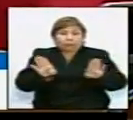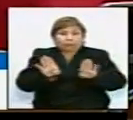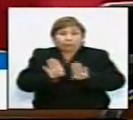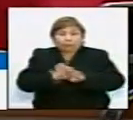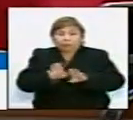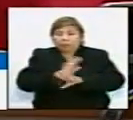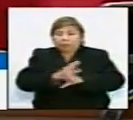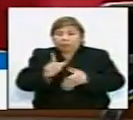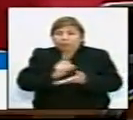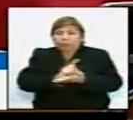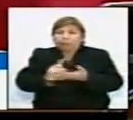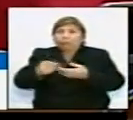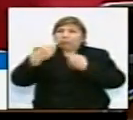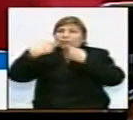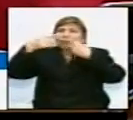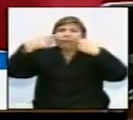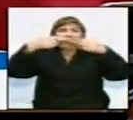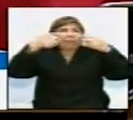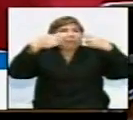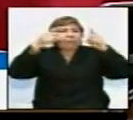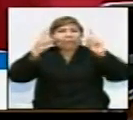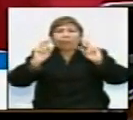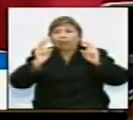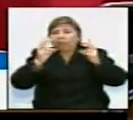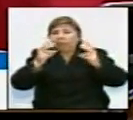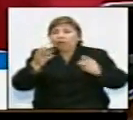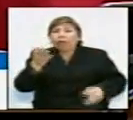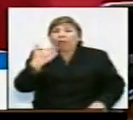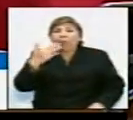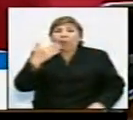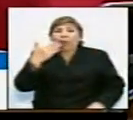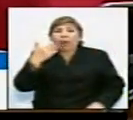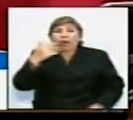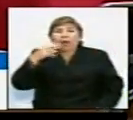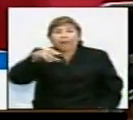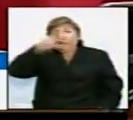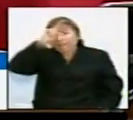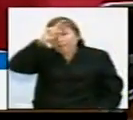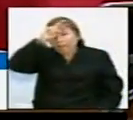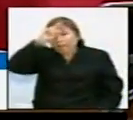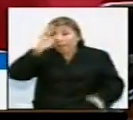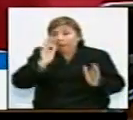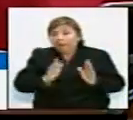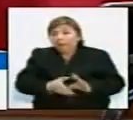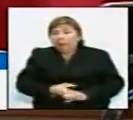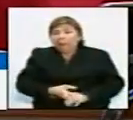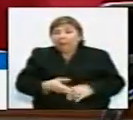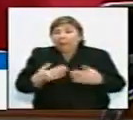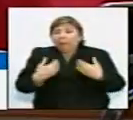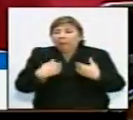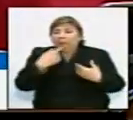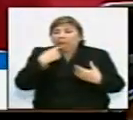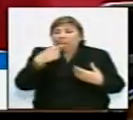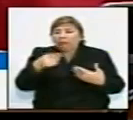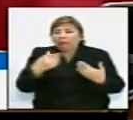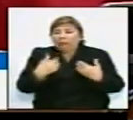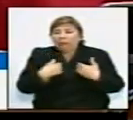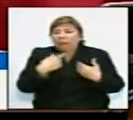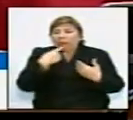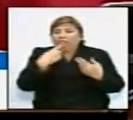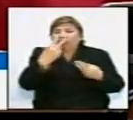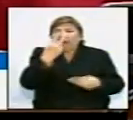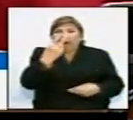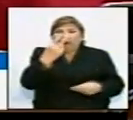semana de promoción del tema de los ajíes peruanos, ¿no? Y lo que tengo aquí son